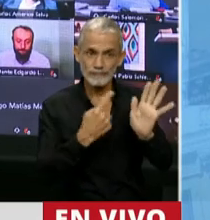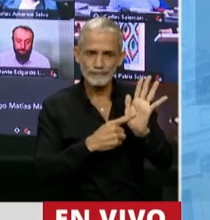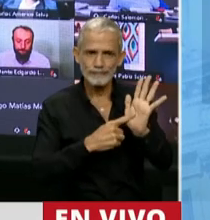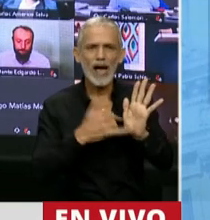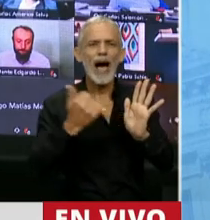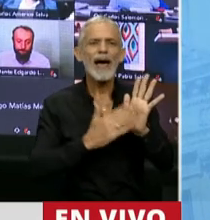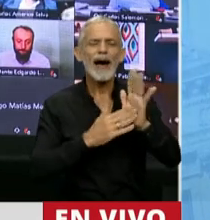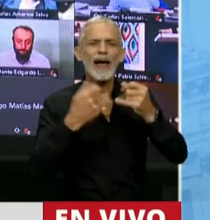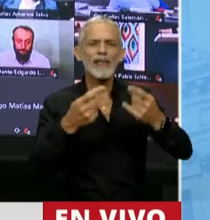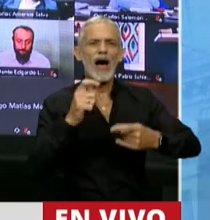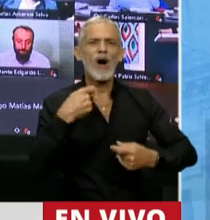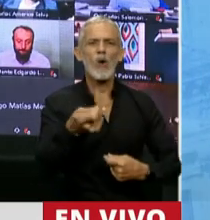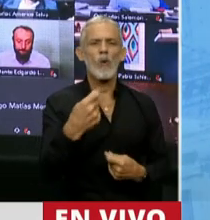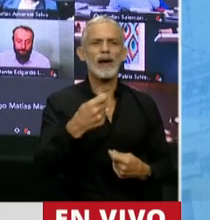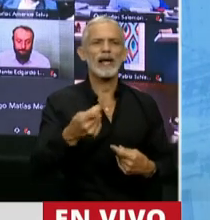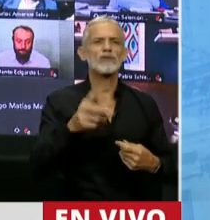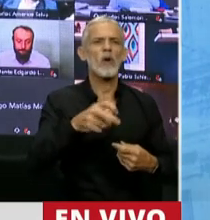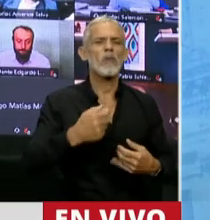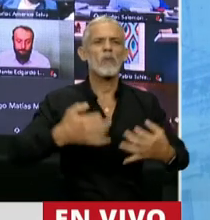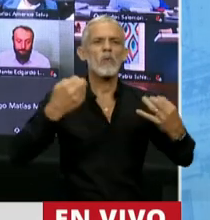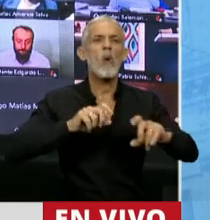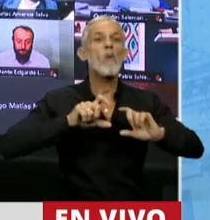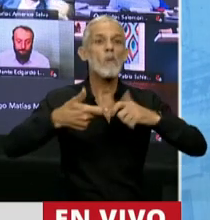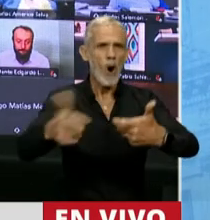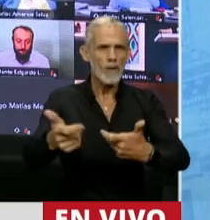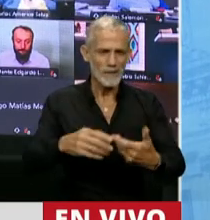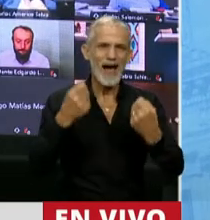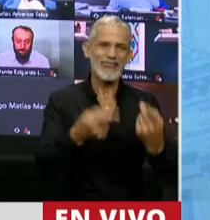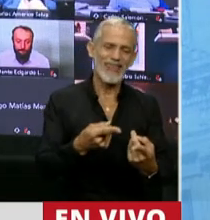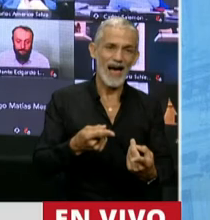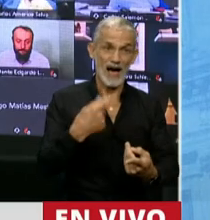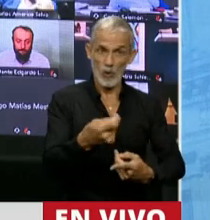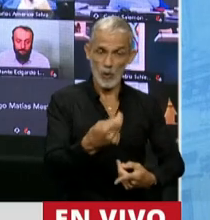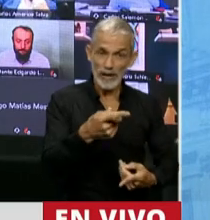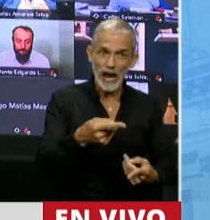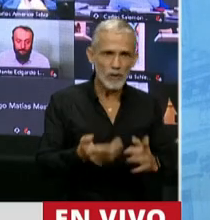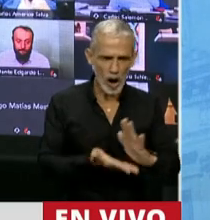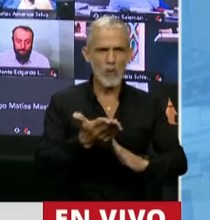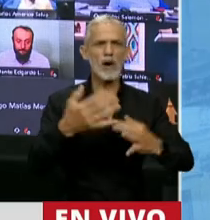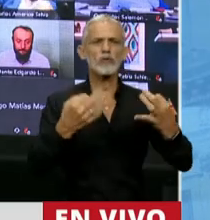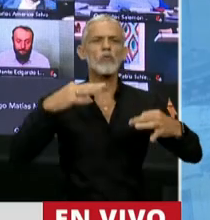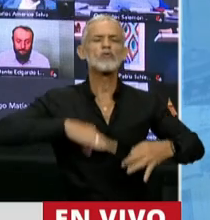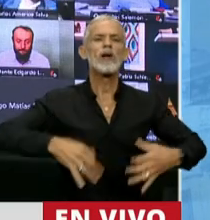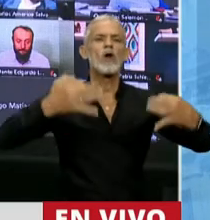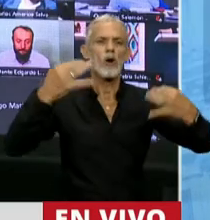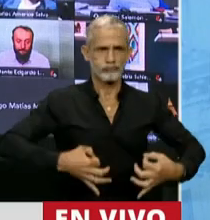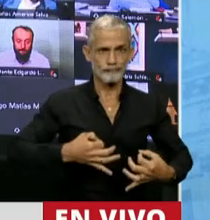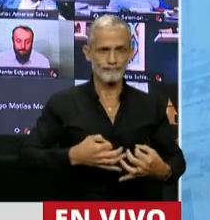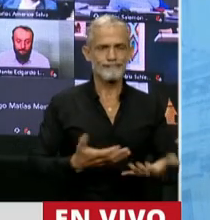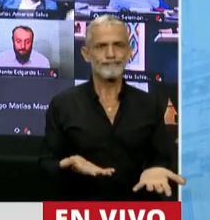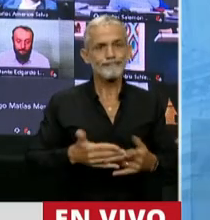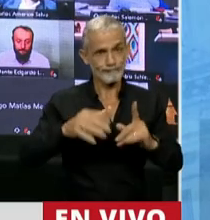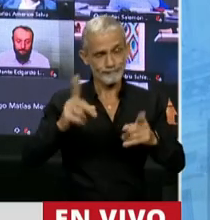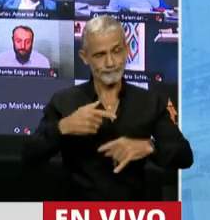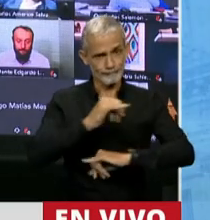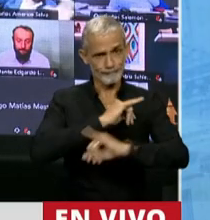una garantía de jubilaciones y pensiones móviles para garantizar a nuestros jubilados un haber digno. Pero también